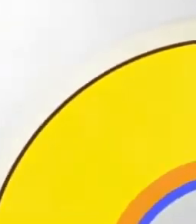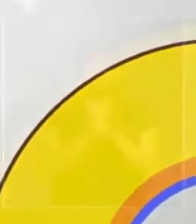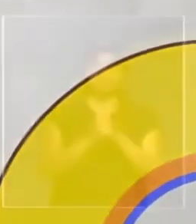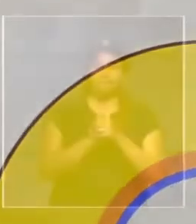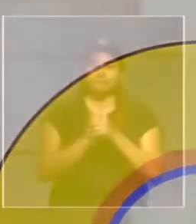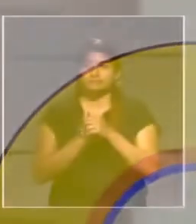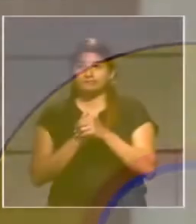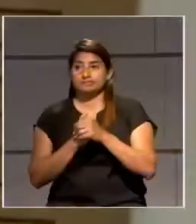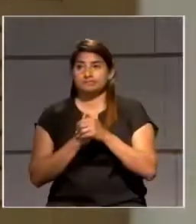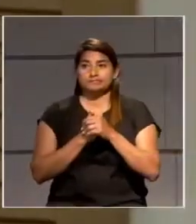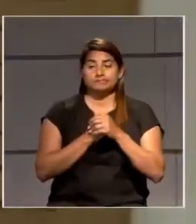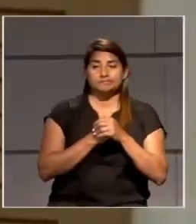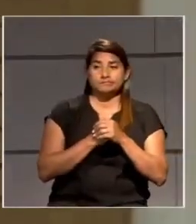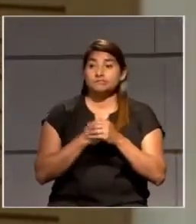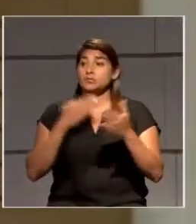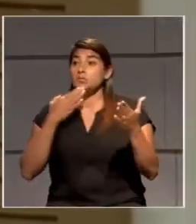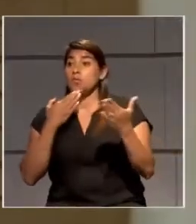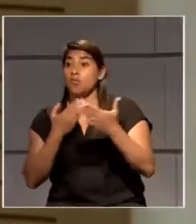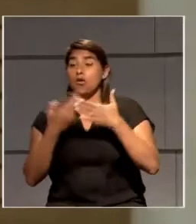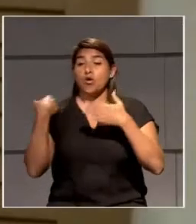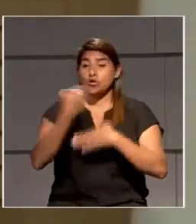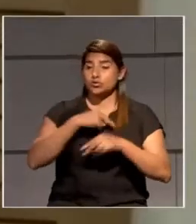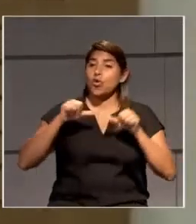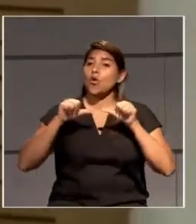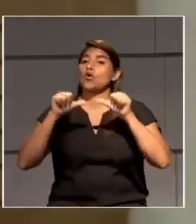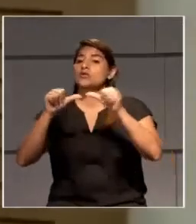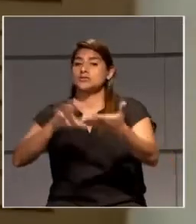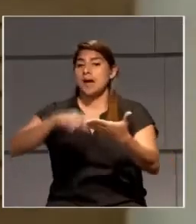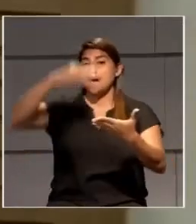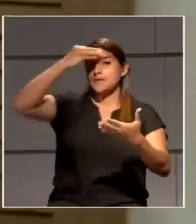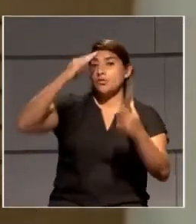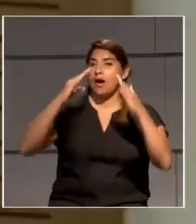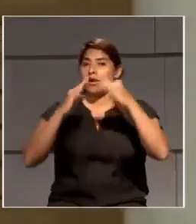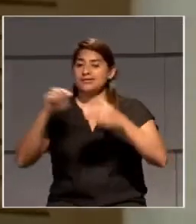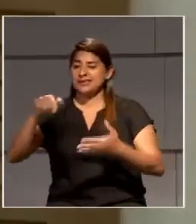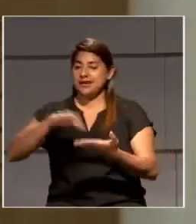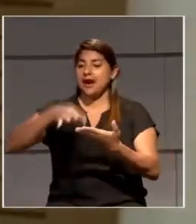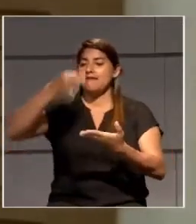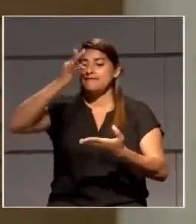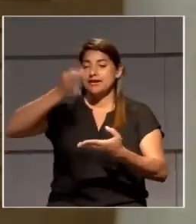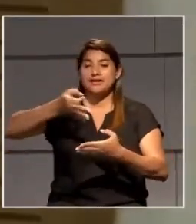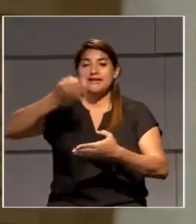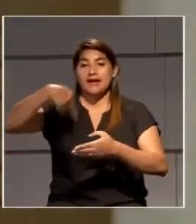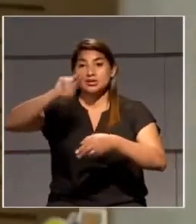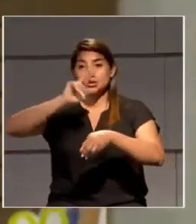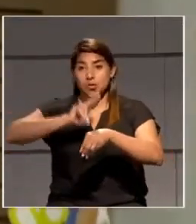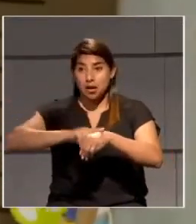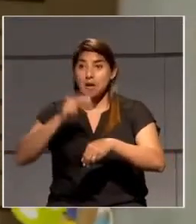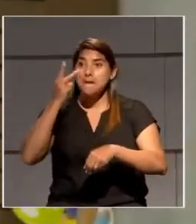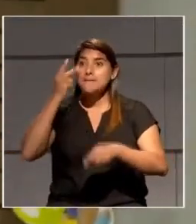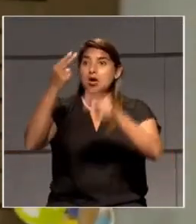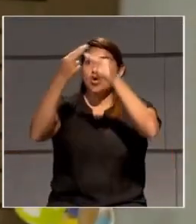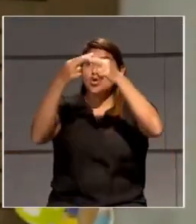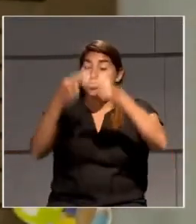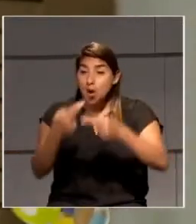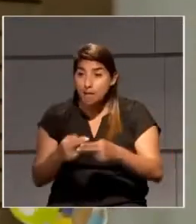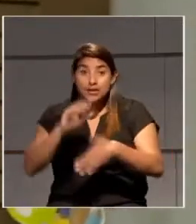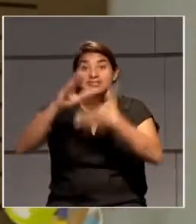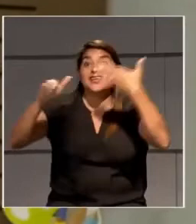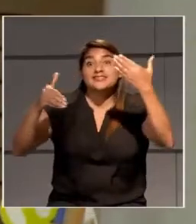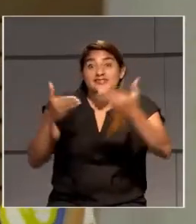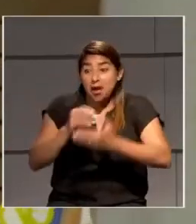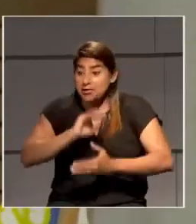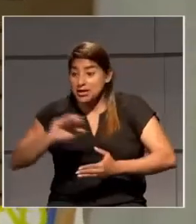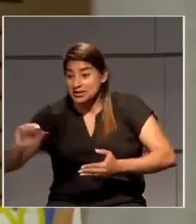mano en el aire. Te saludo. Bueno, y nosotros continuamos en este Aprendo en Casa aquí en Café Nacional. Ahí están los nombres de todos